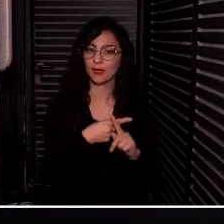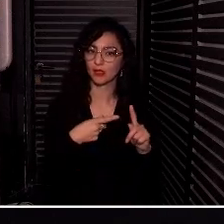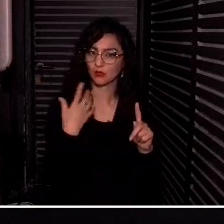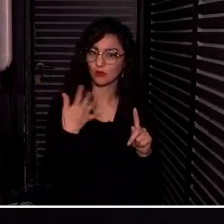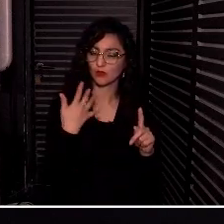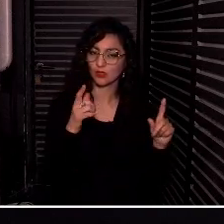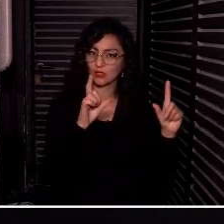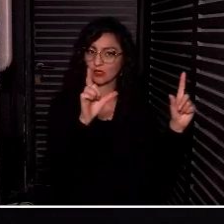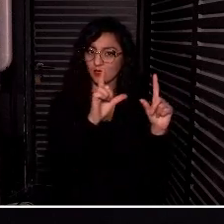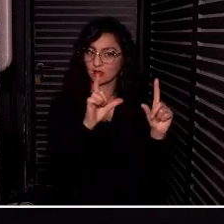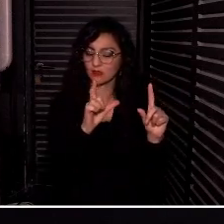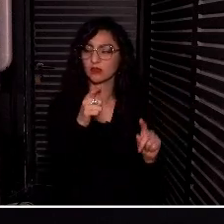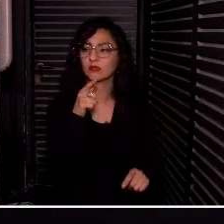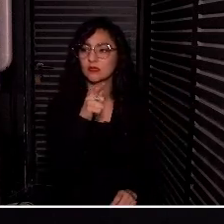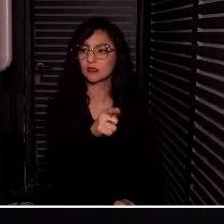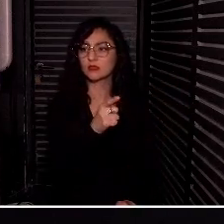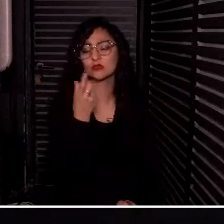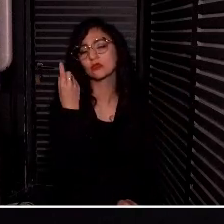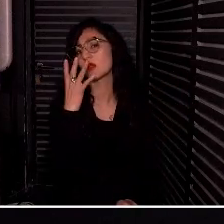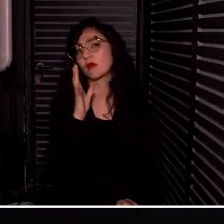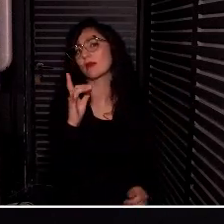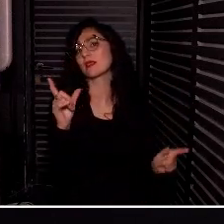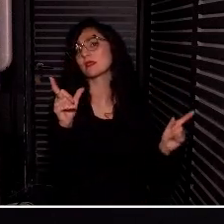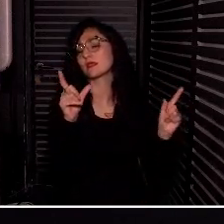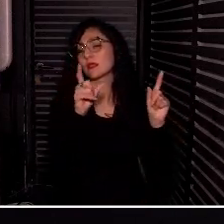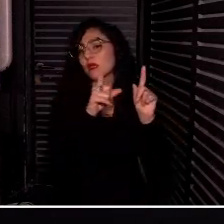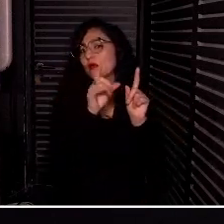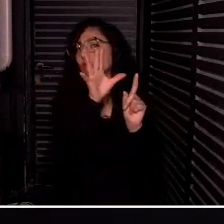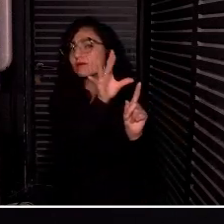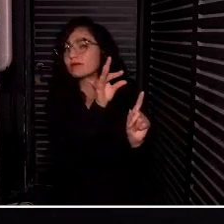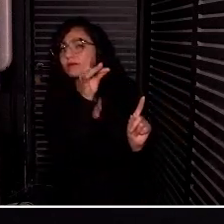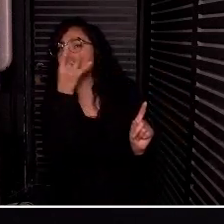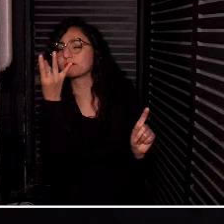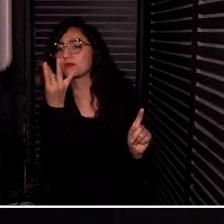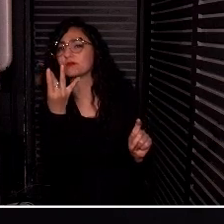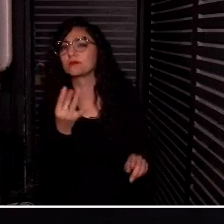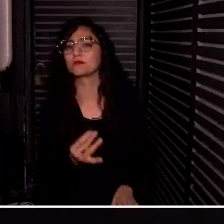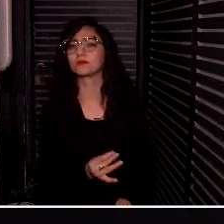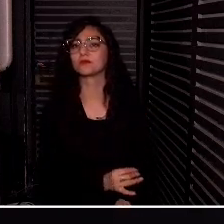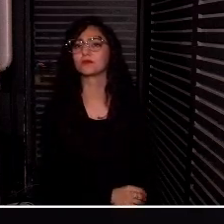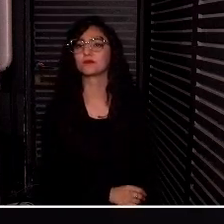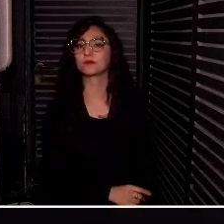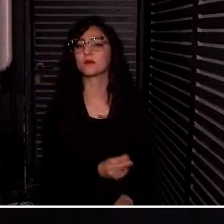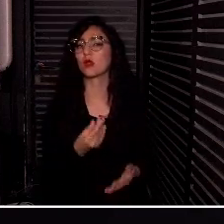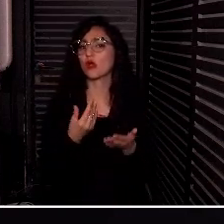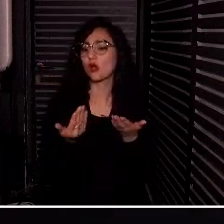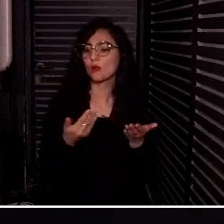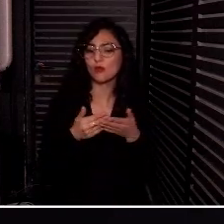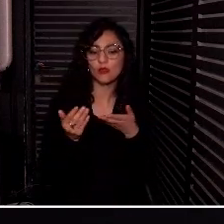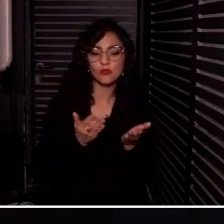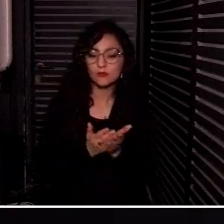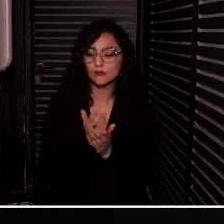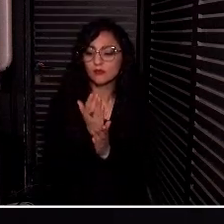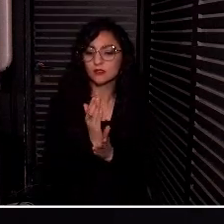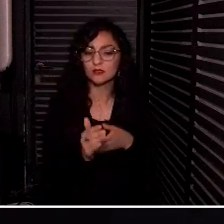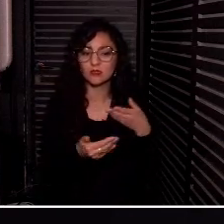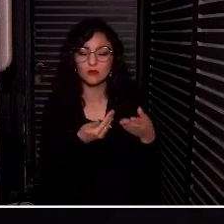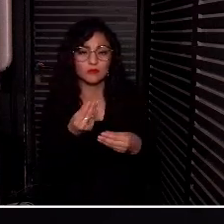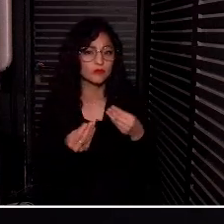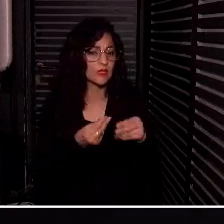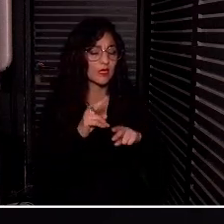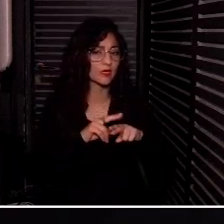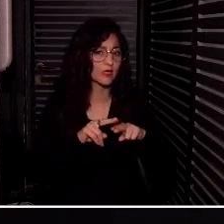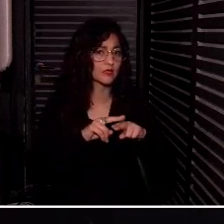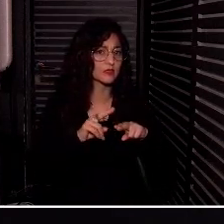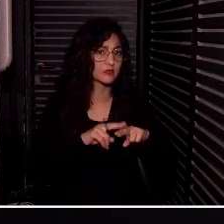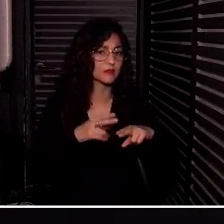ese Así que es solo un Matiz en relación a desde dónde partimos Y qué se puede hacer en estas condiciones